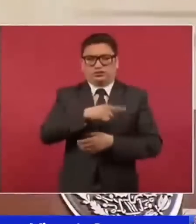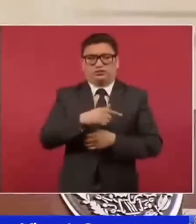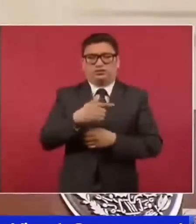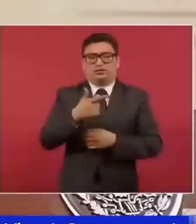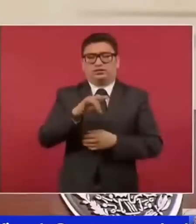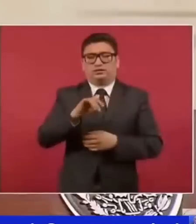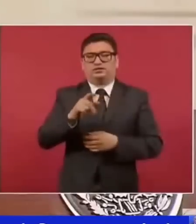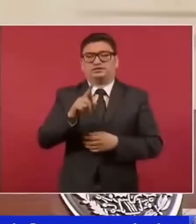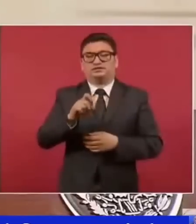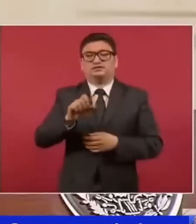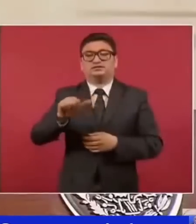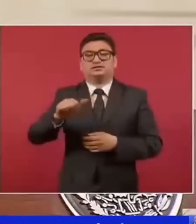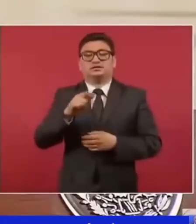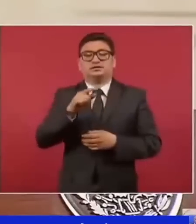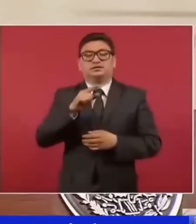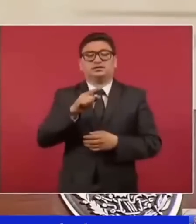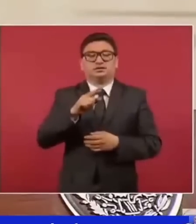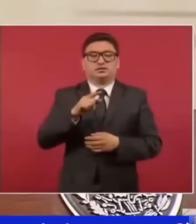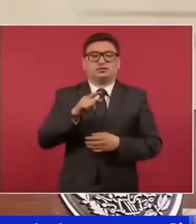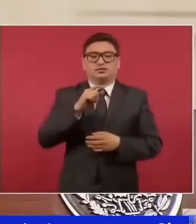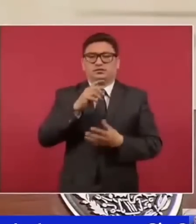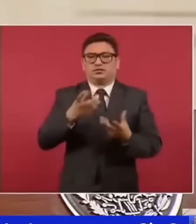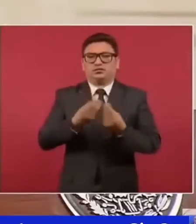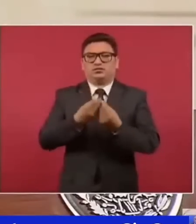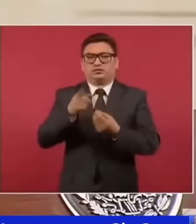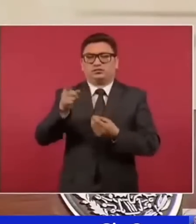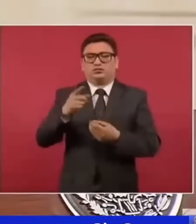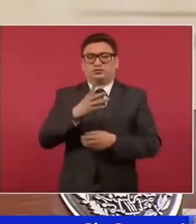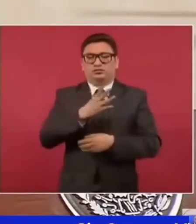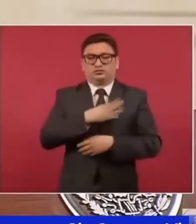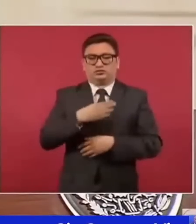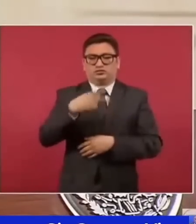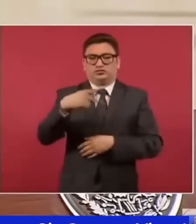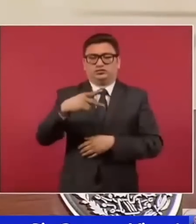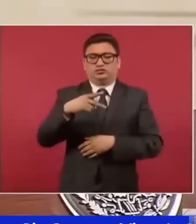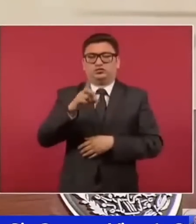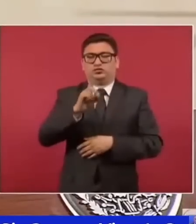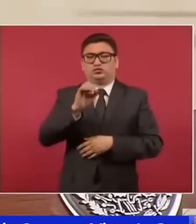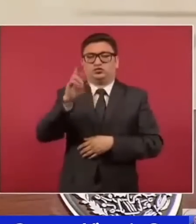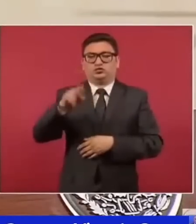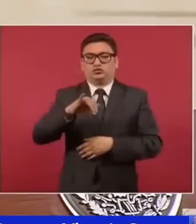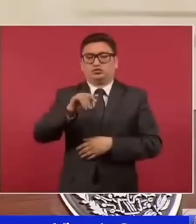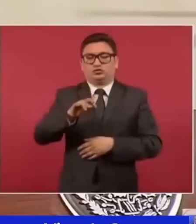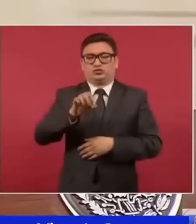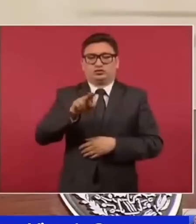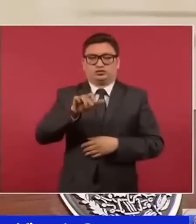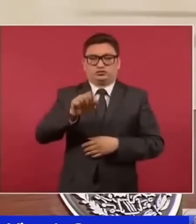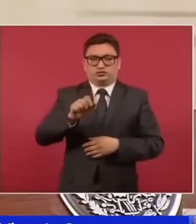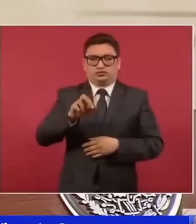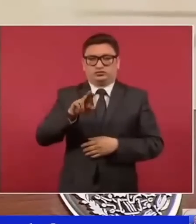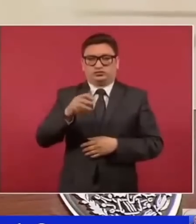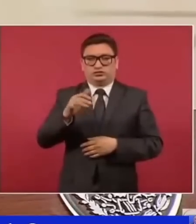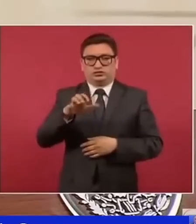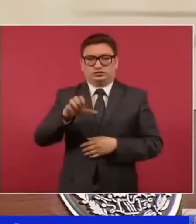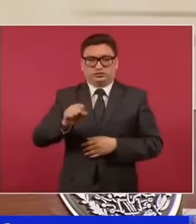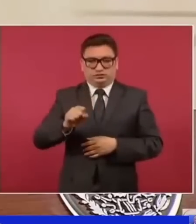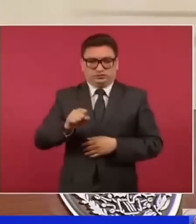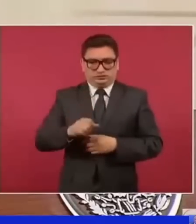Isa, junto con el hijo de don Jesús Reyes Heroles.